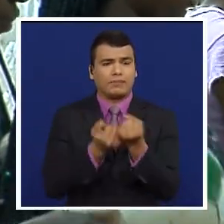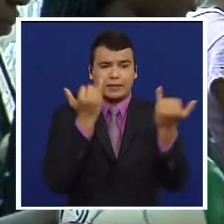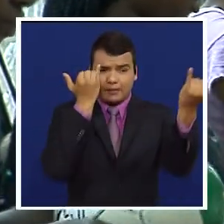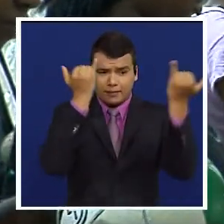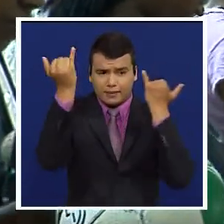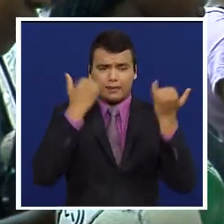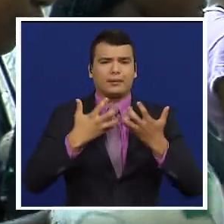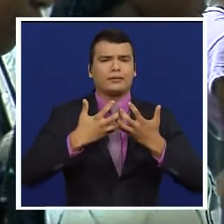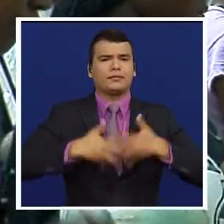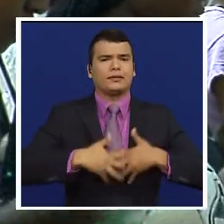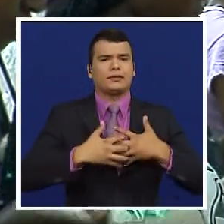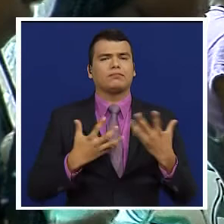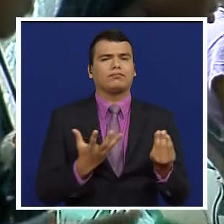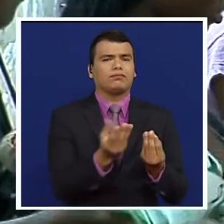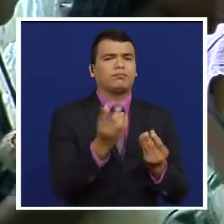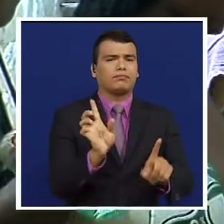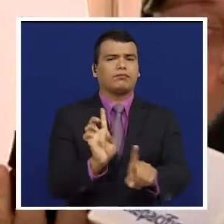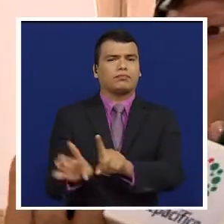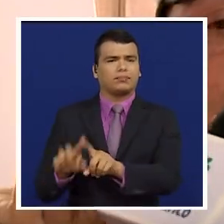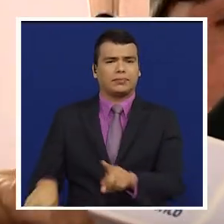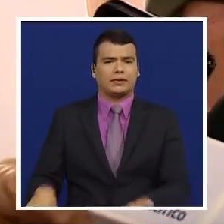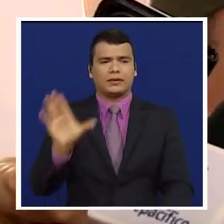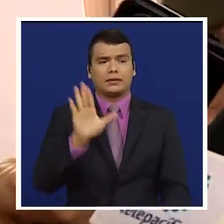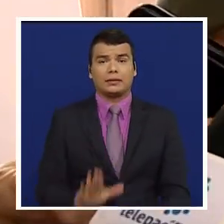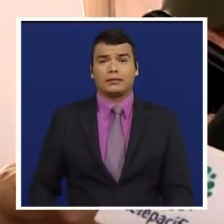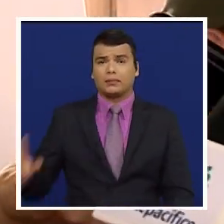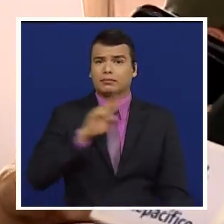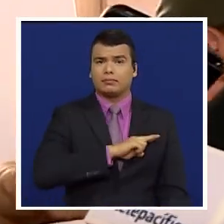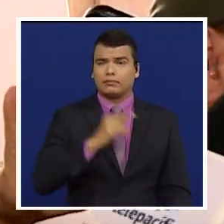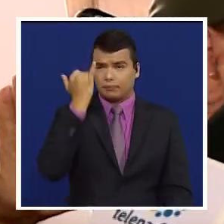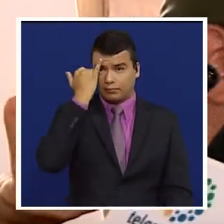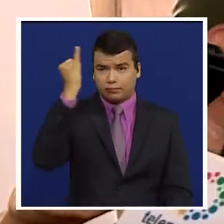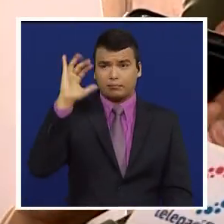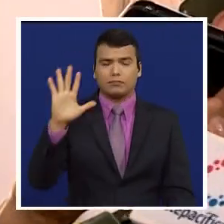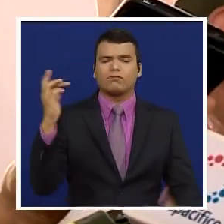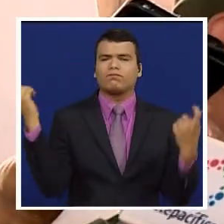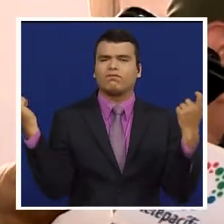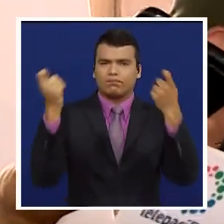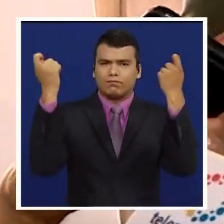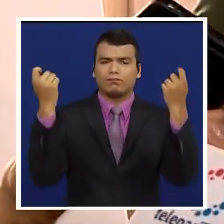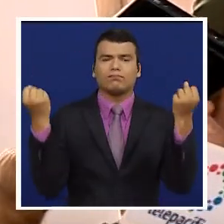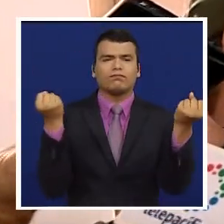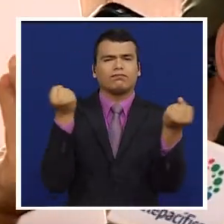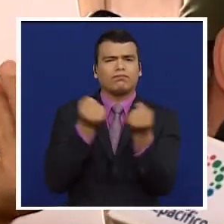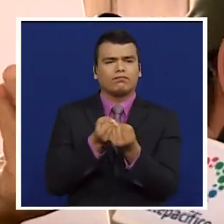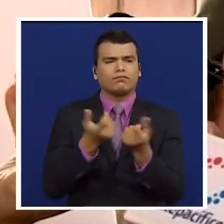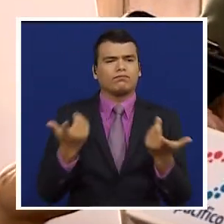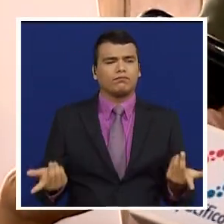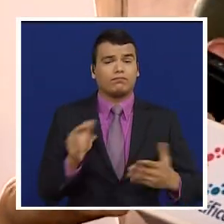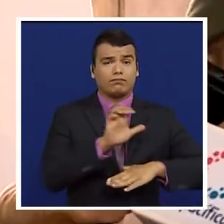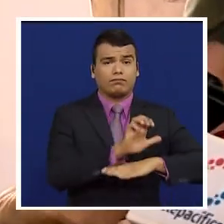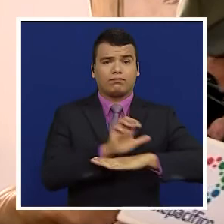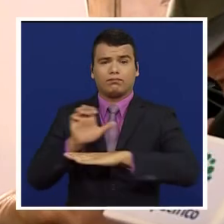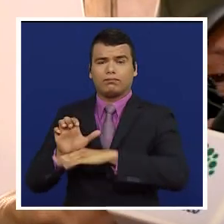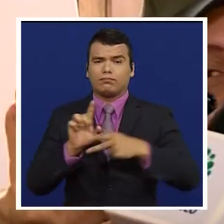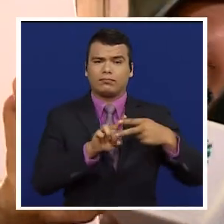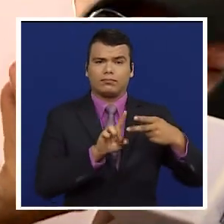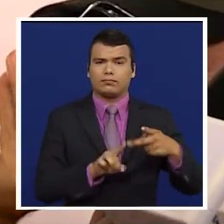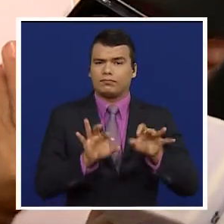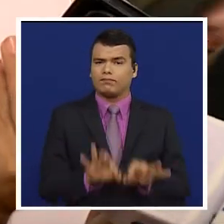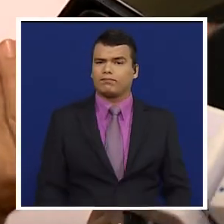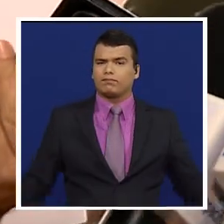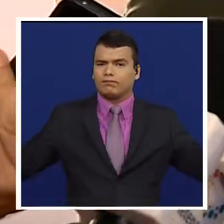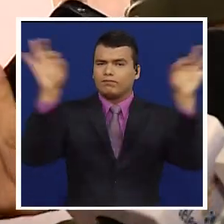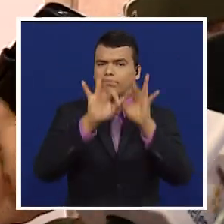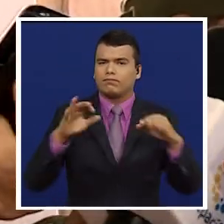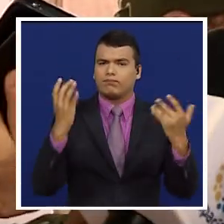empresariales de cualquier sector económico en el departamento. Esa idea de negocio la vamos a acompañar con las dos entidades más importantes del mundo en